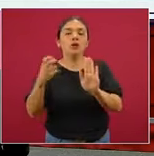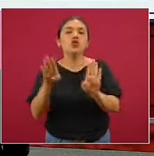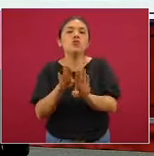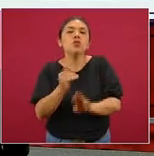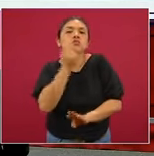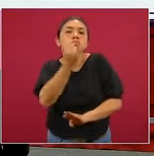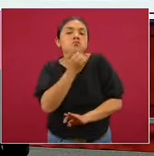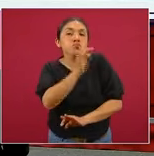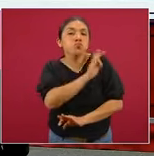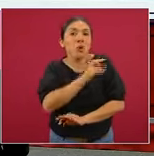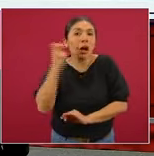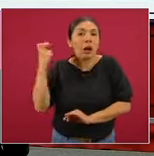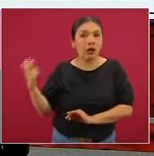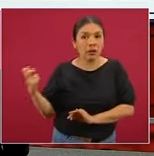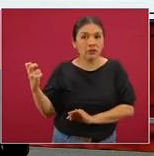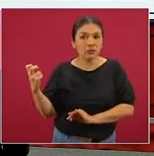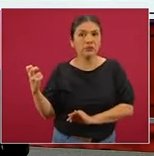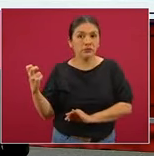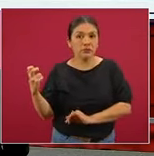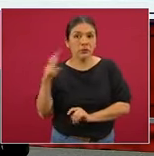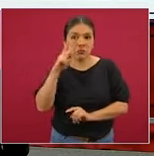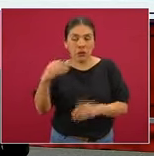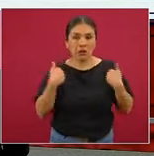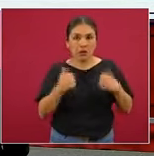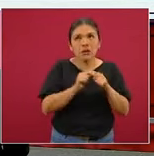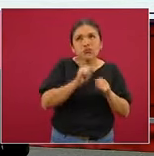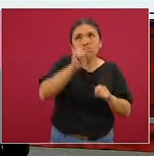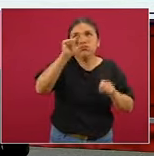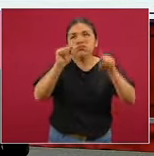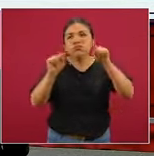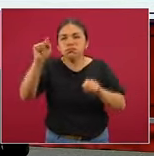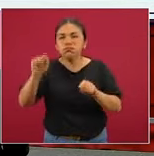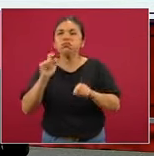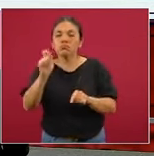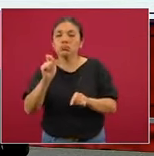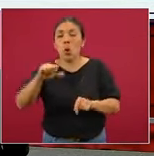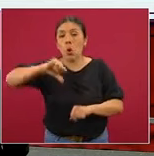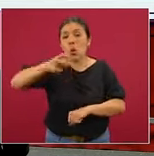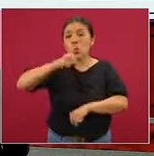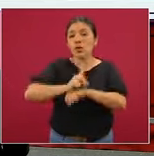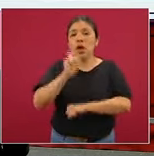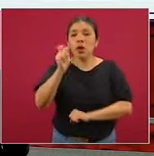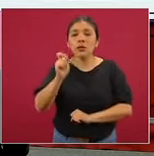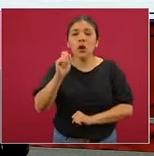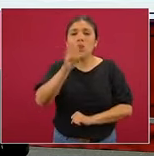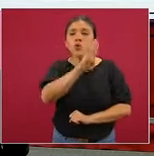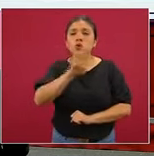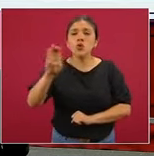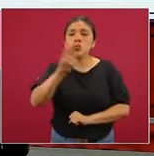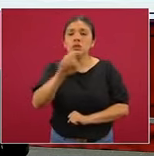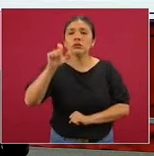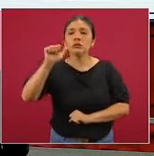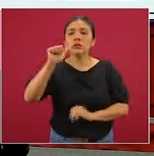los confirmados, y entonces podemos tener esta estimación, que para el día de hoy es de